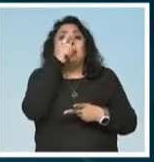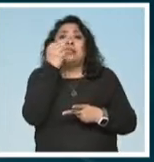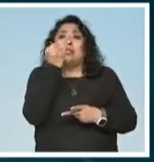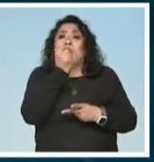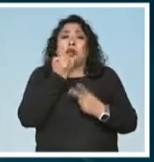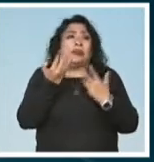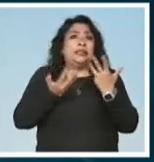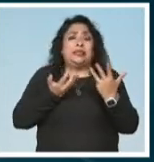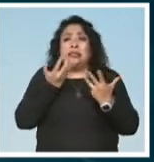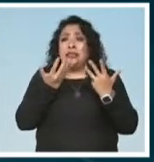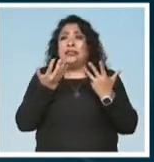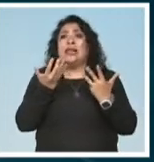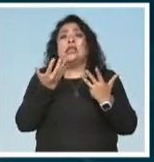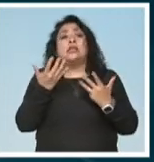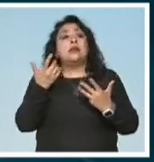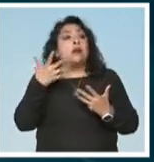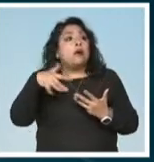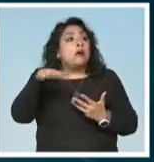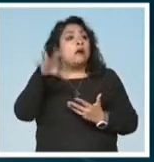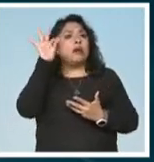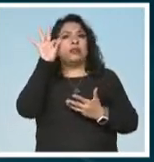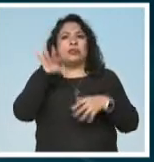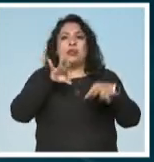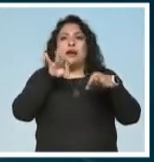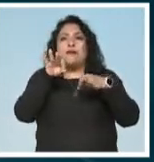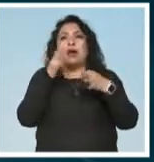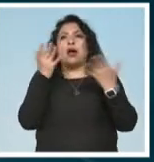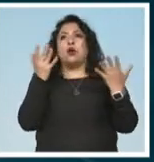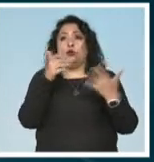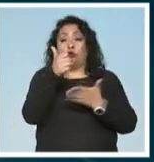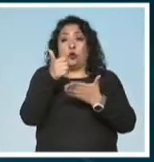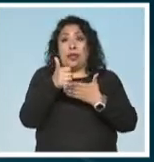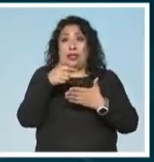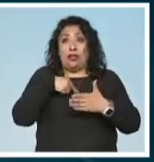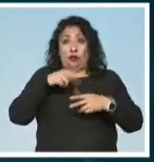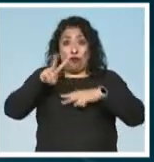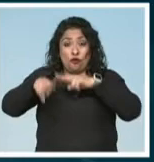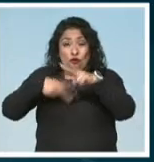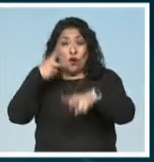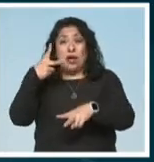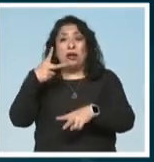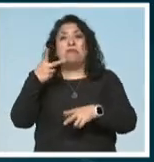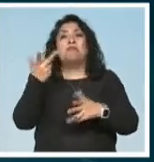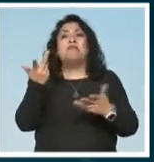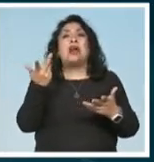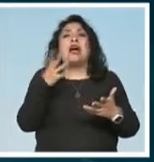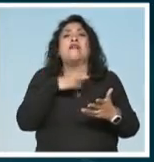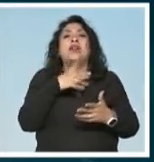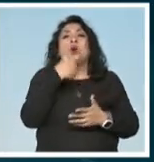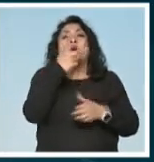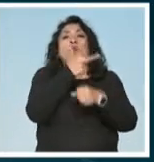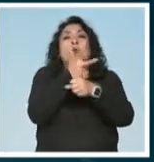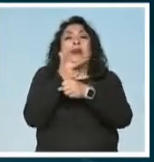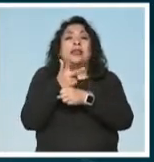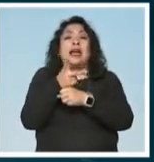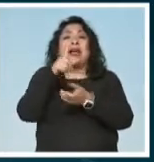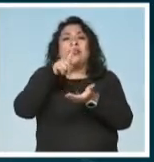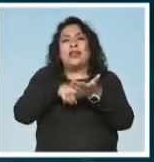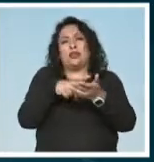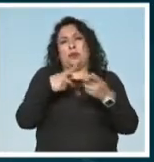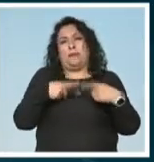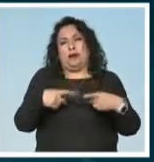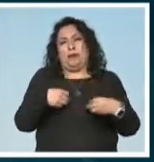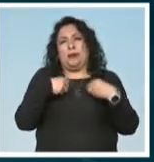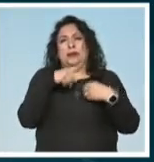idioma y al reto de conseguir un empleo en una ciudad que cuando él llegó solo tenía a un documentalista. Es una ciudad de 120 mil